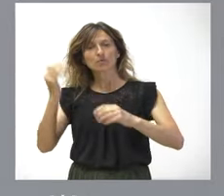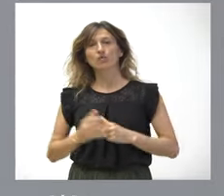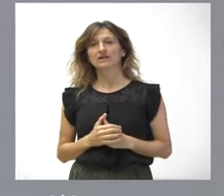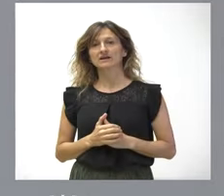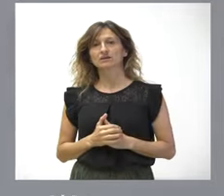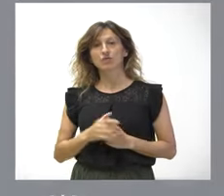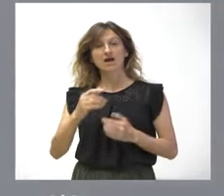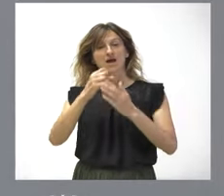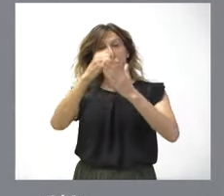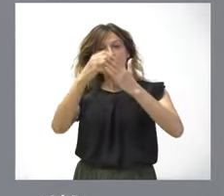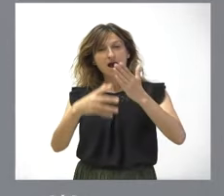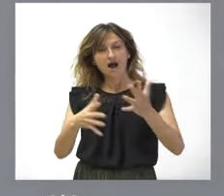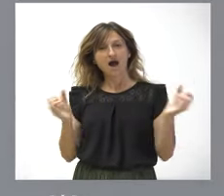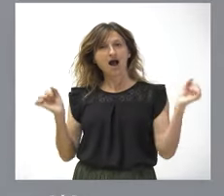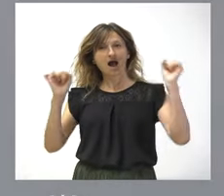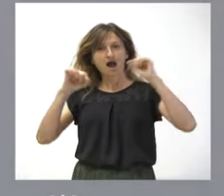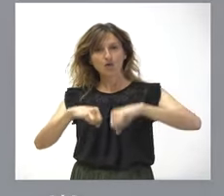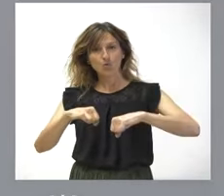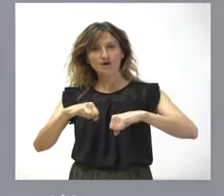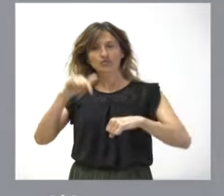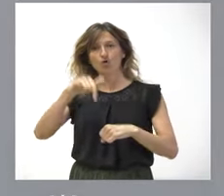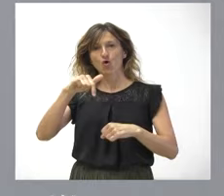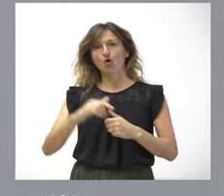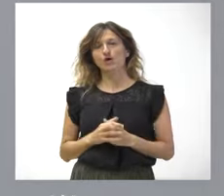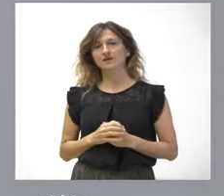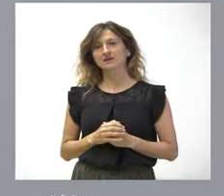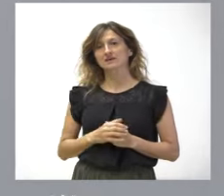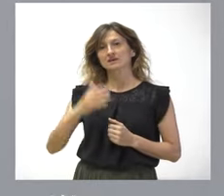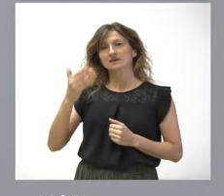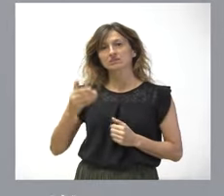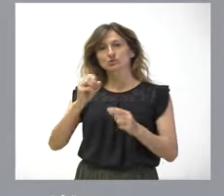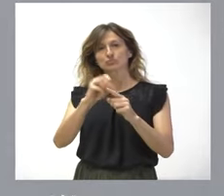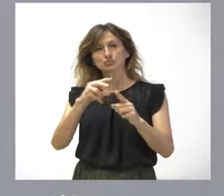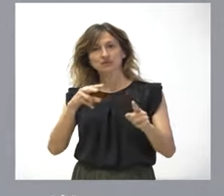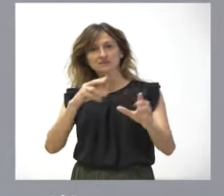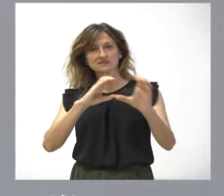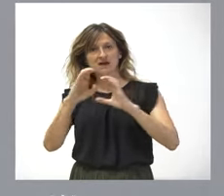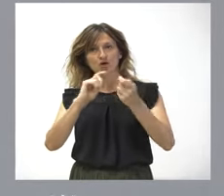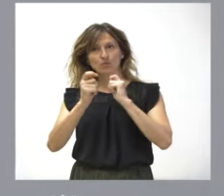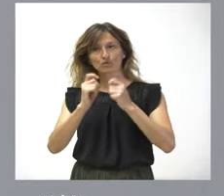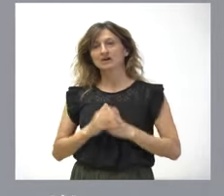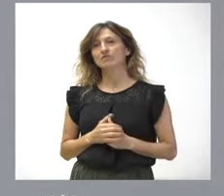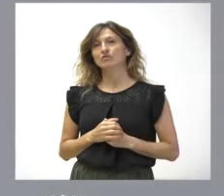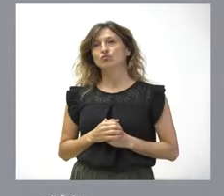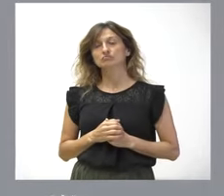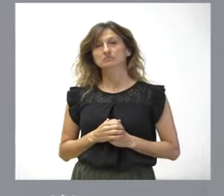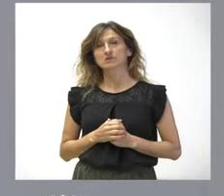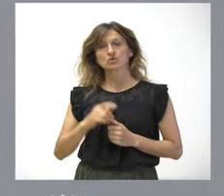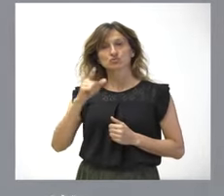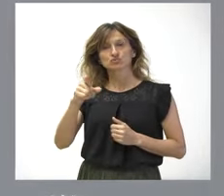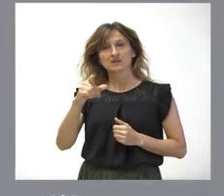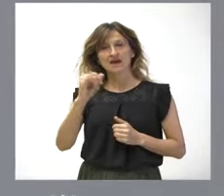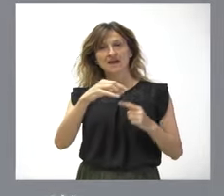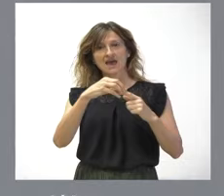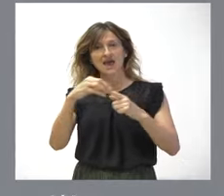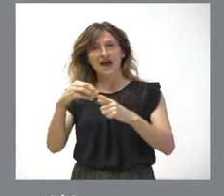son los acuerdos que hemos tomado hoy que tienen más relevancia desde el punto de vista de la comunicación como ven ustedes tienen el eje fundamental